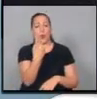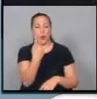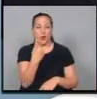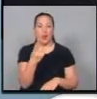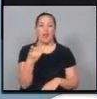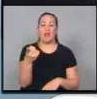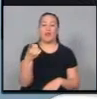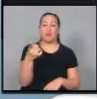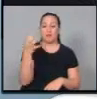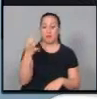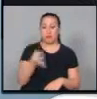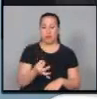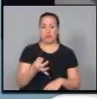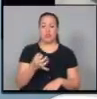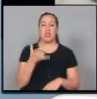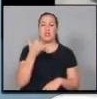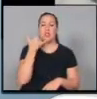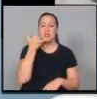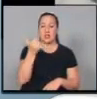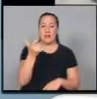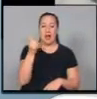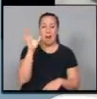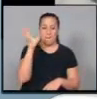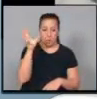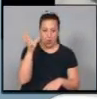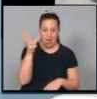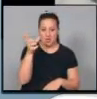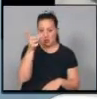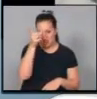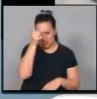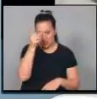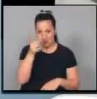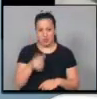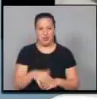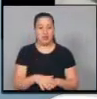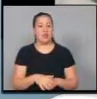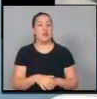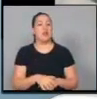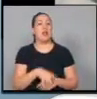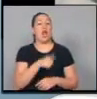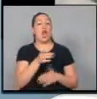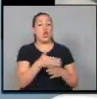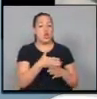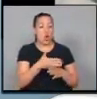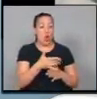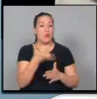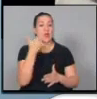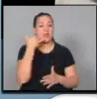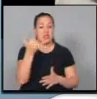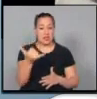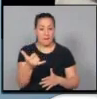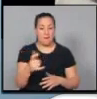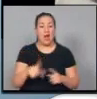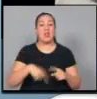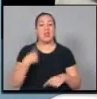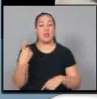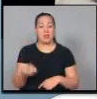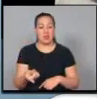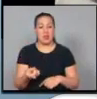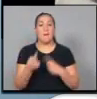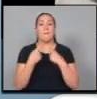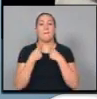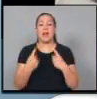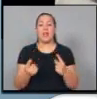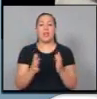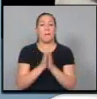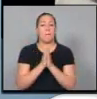llamaron primero a la ambulancia, a la policía. Sin, la novia fue la que llamó y después gritó que por